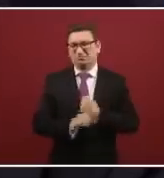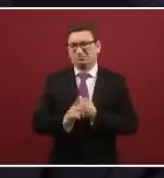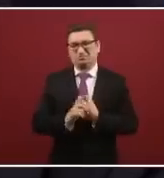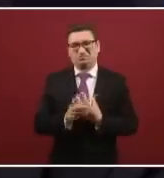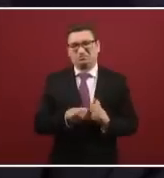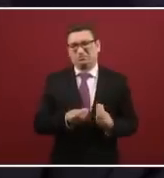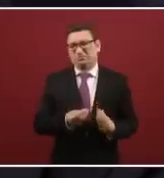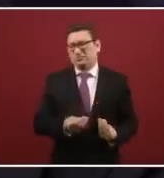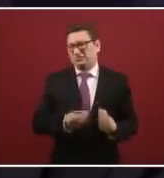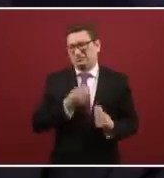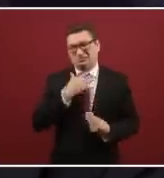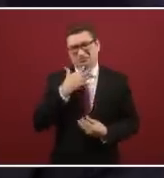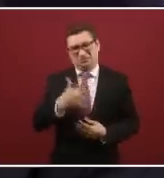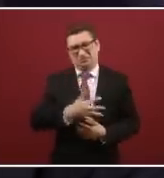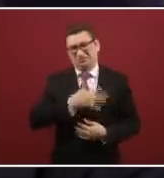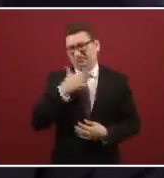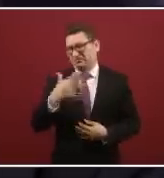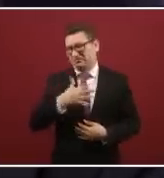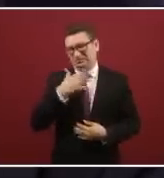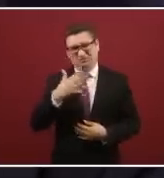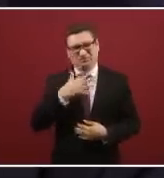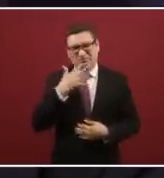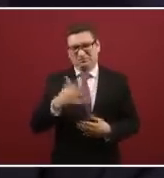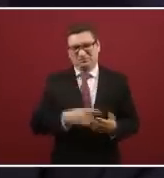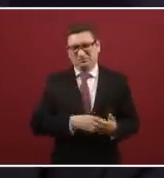lleno de corrupción, en general.